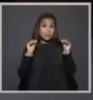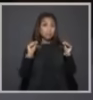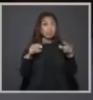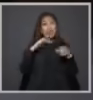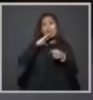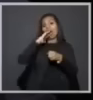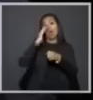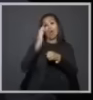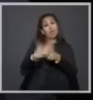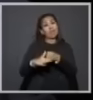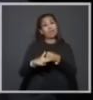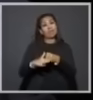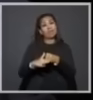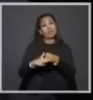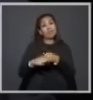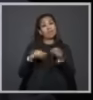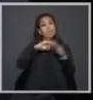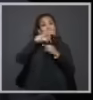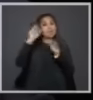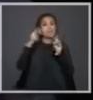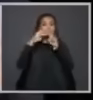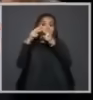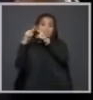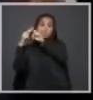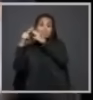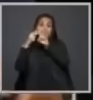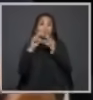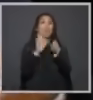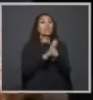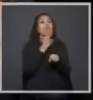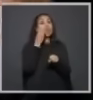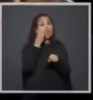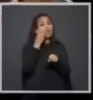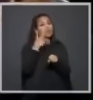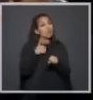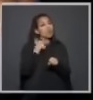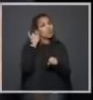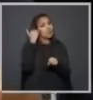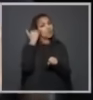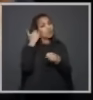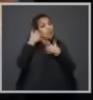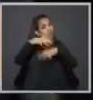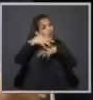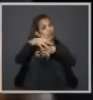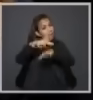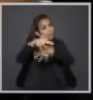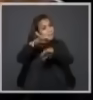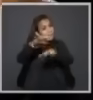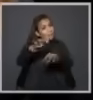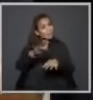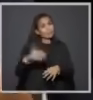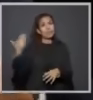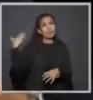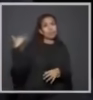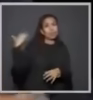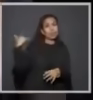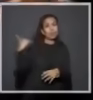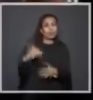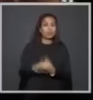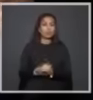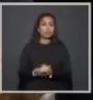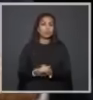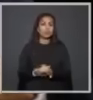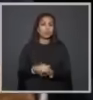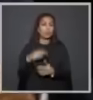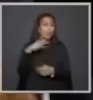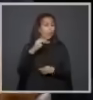y iba a haber violencia. Entonces, por eso decidimos hacer esa manifestación